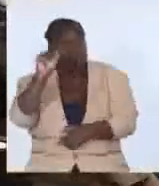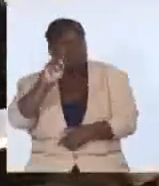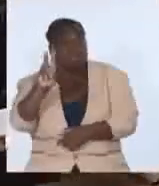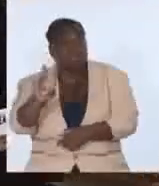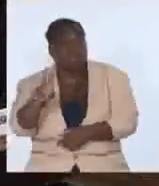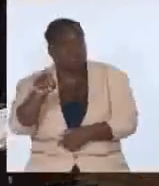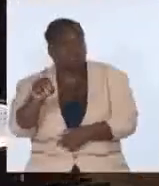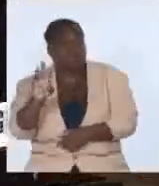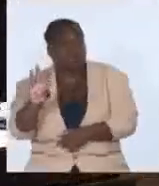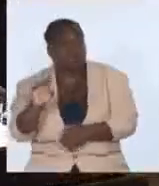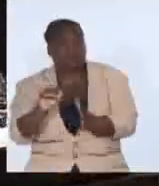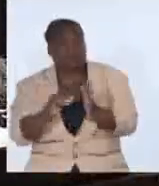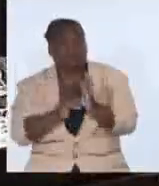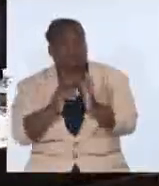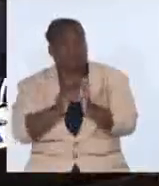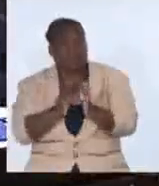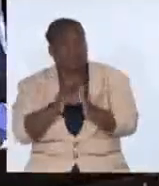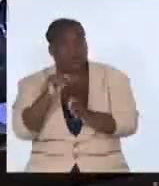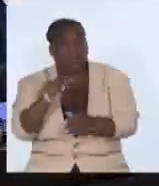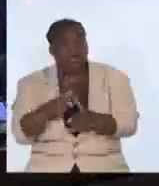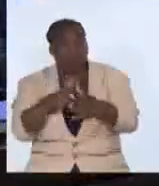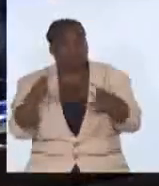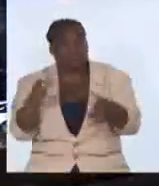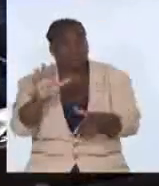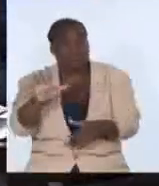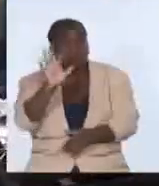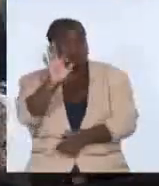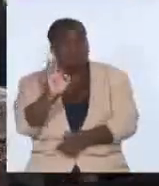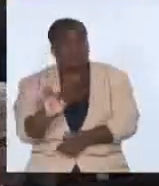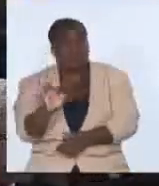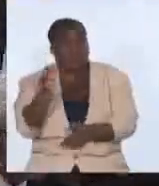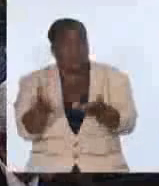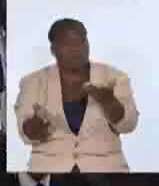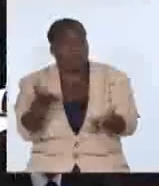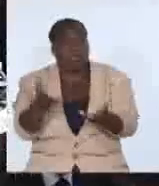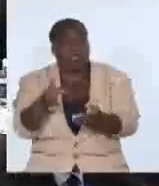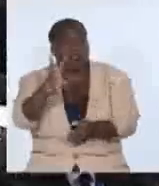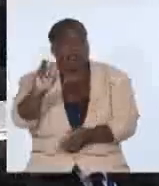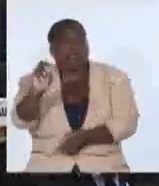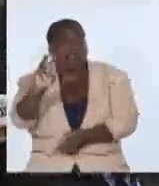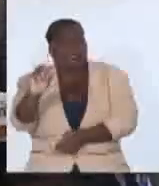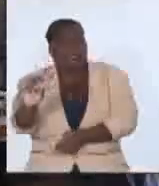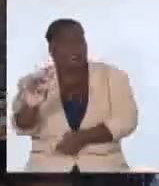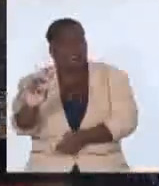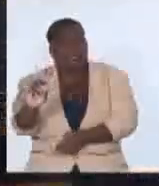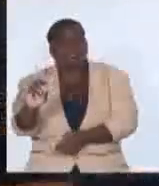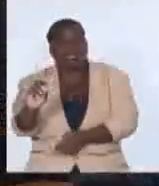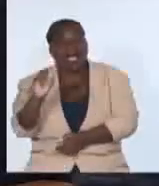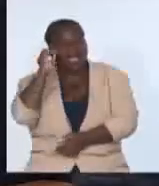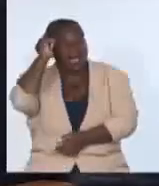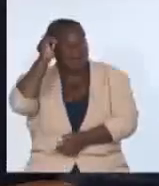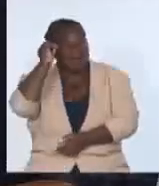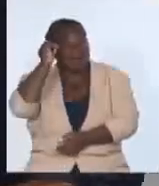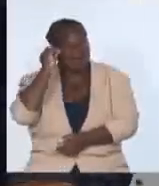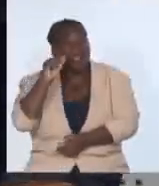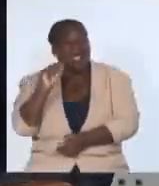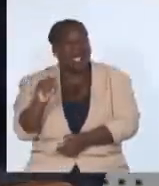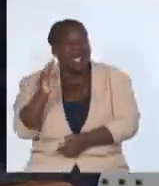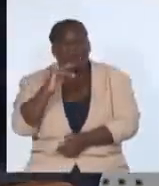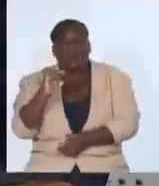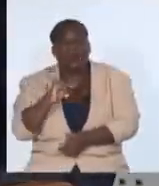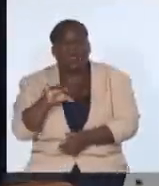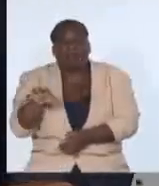aumentando cinco coma cinco por ciento con respecto a 2020 sin embargo fue desigual por